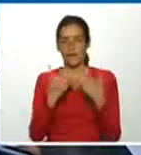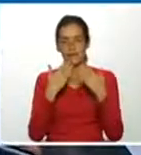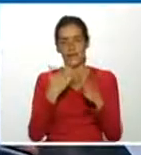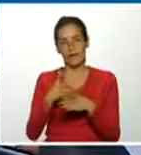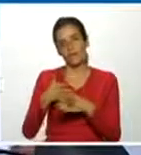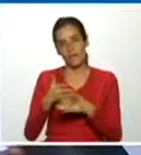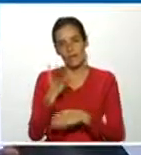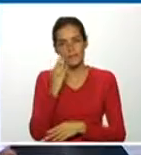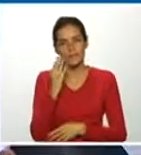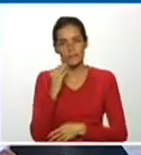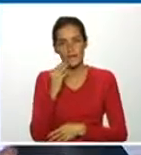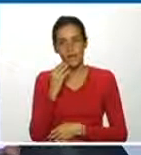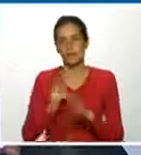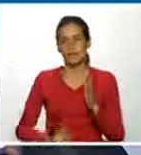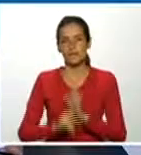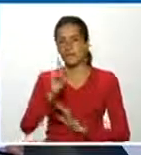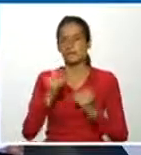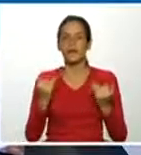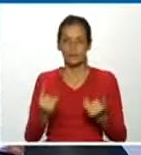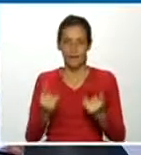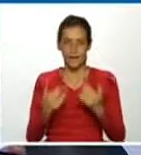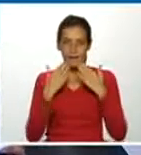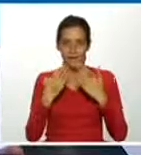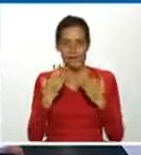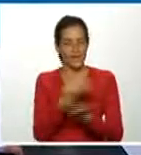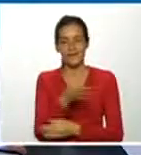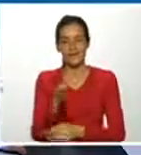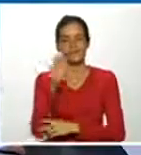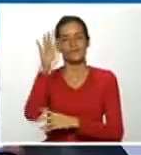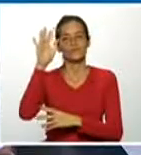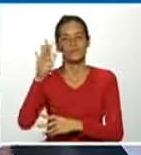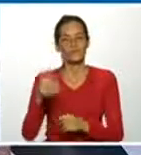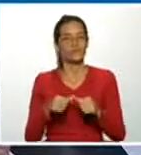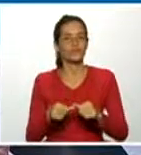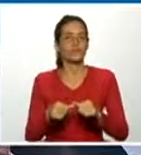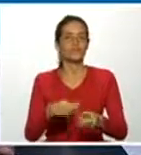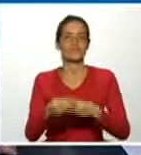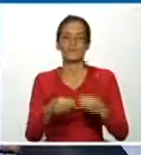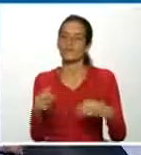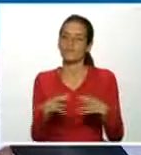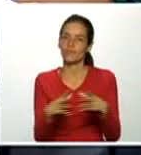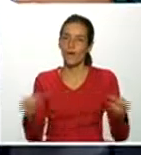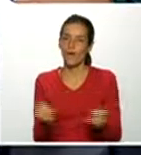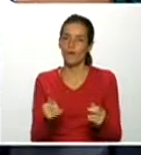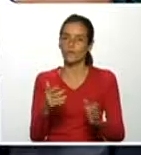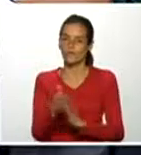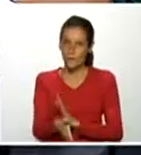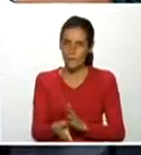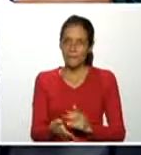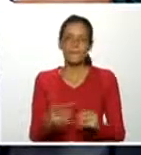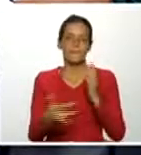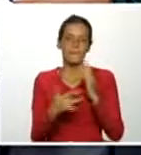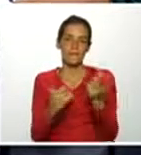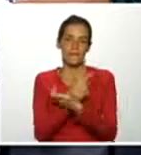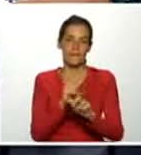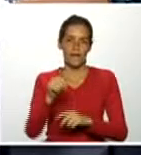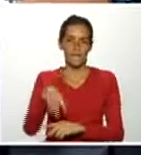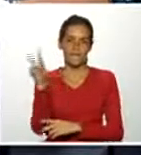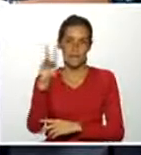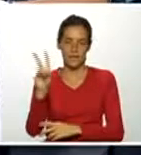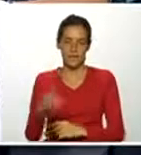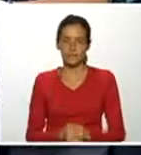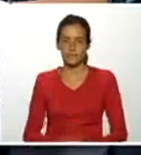compartir la experiencia que están desarrollando. Muchísimos éxitos para que siga creciendo todo este tipo de, bueno, de la tecnología libre acá en Venezuela,